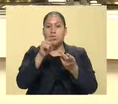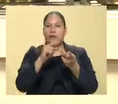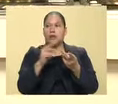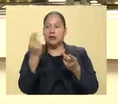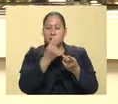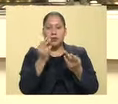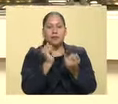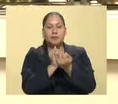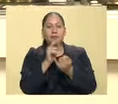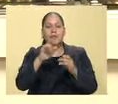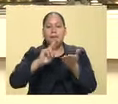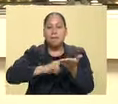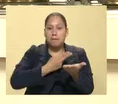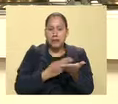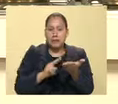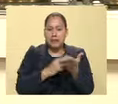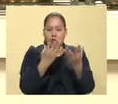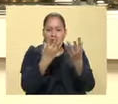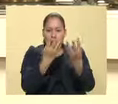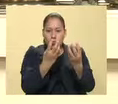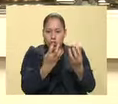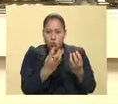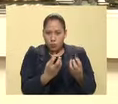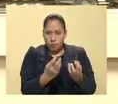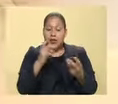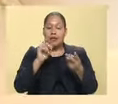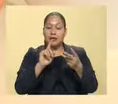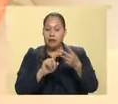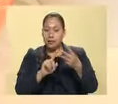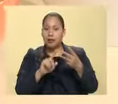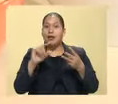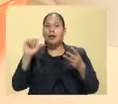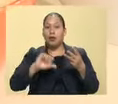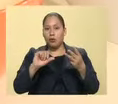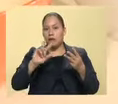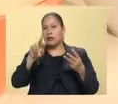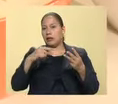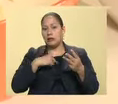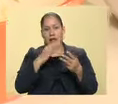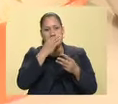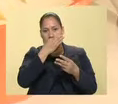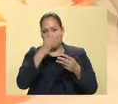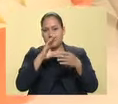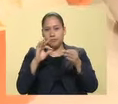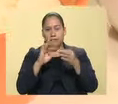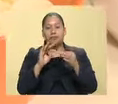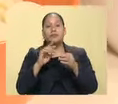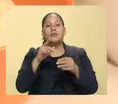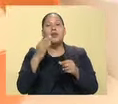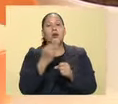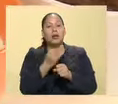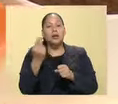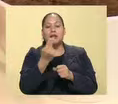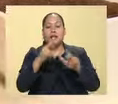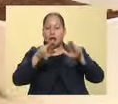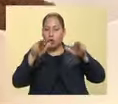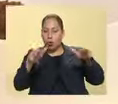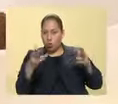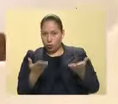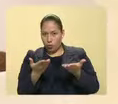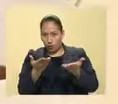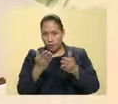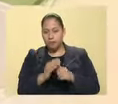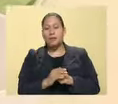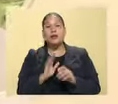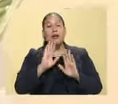necesitar también mantequilla derretida. Uh-huh. Y hoy, yo la verdad es que me adelanté un poquito, porque lo tenemos que hornear. Ya. Ya